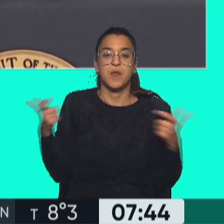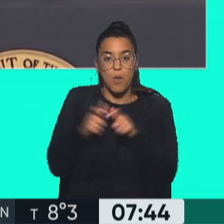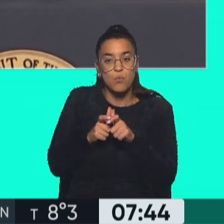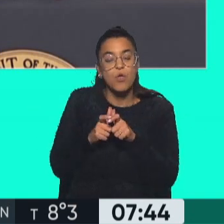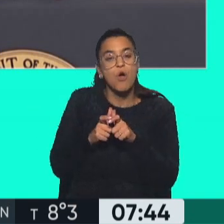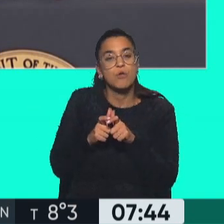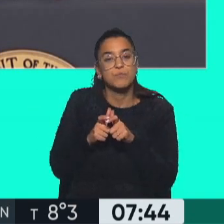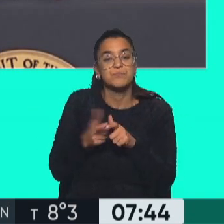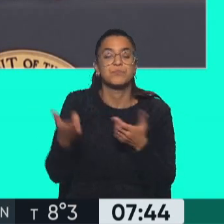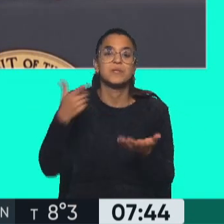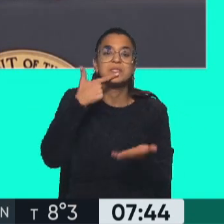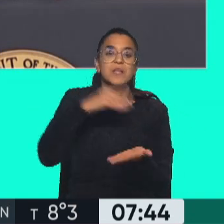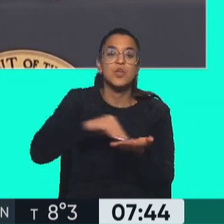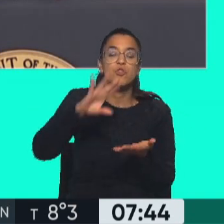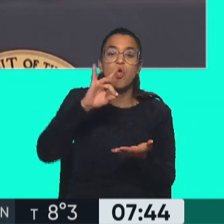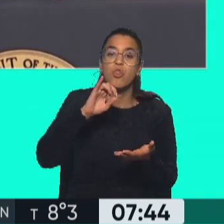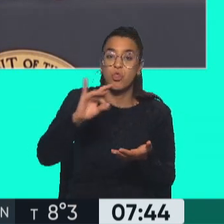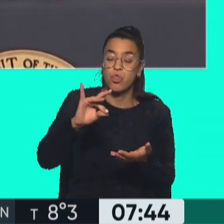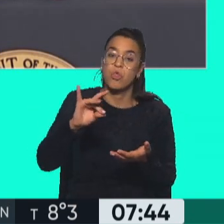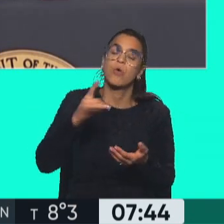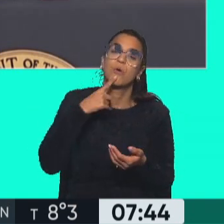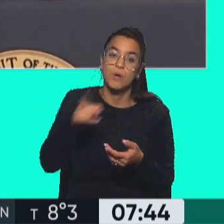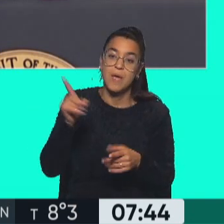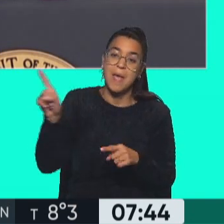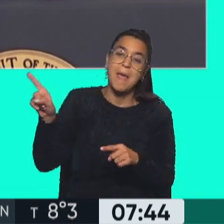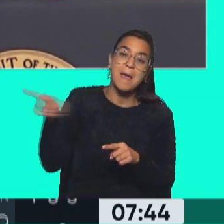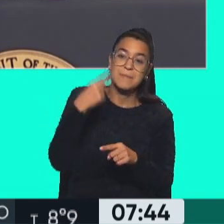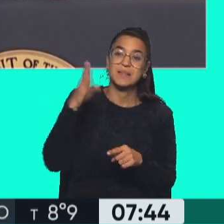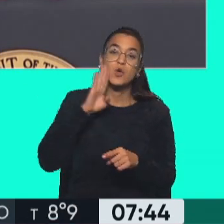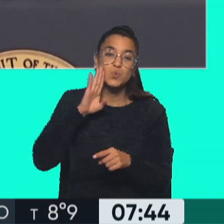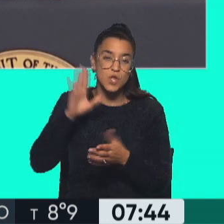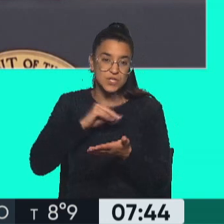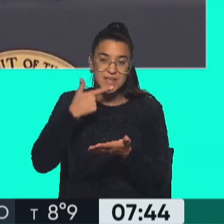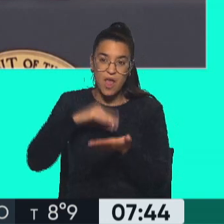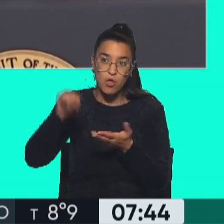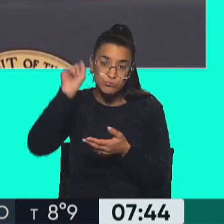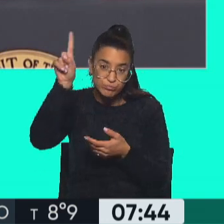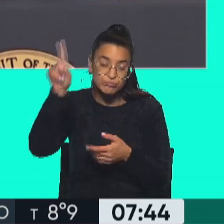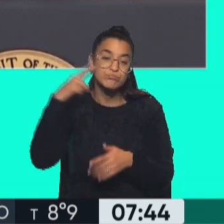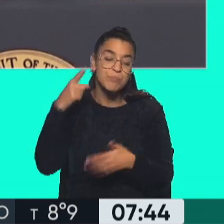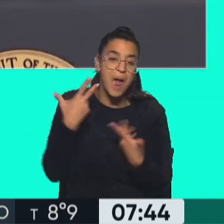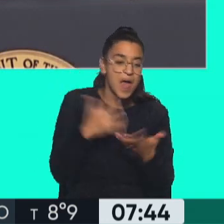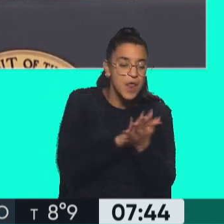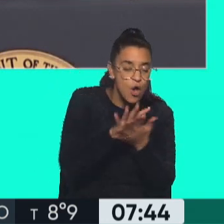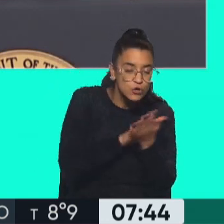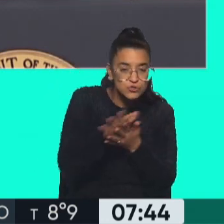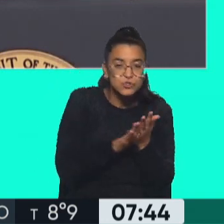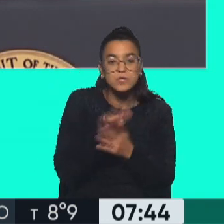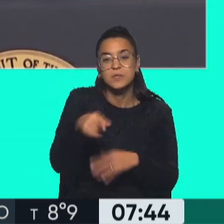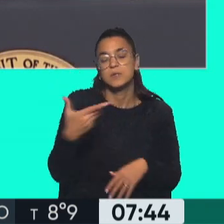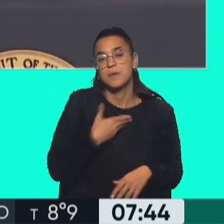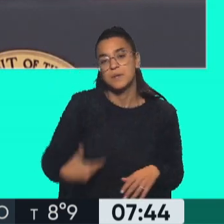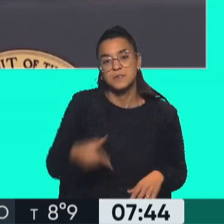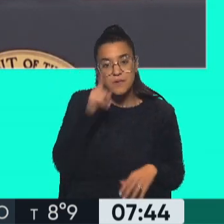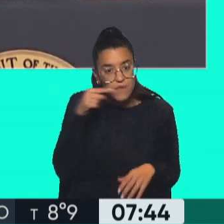reunión con el senador Dodd, un senador que fue enviado por los Estados Unidos en el contexto de esta negociación. En esa instancia, el presidente